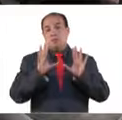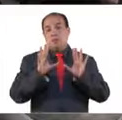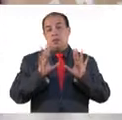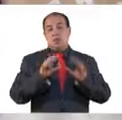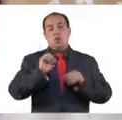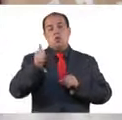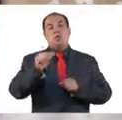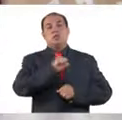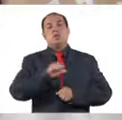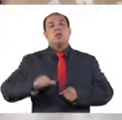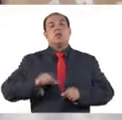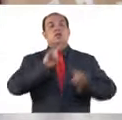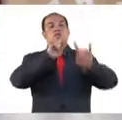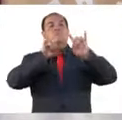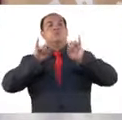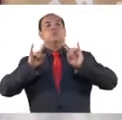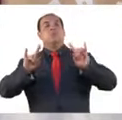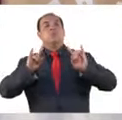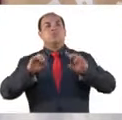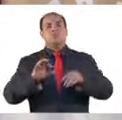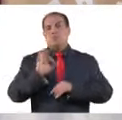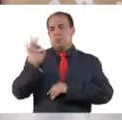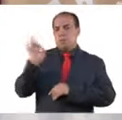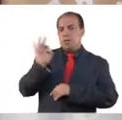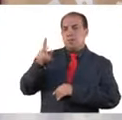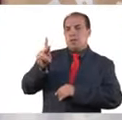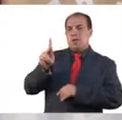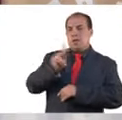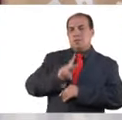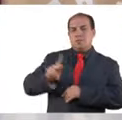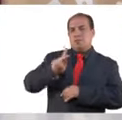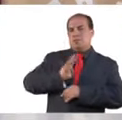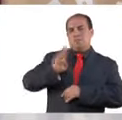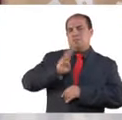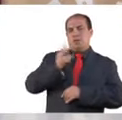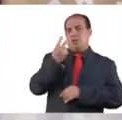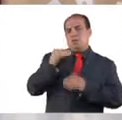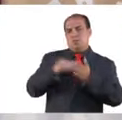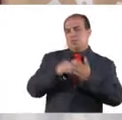Pues probablemente, pero la gente ya no es lo que era en el 2006.